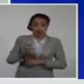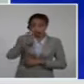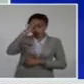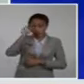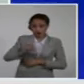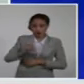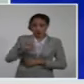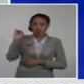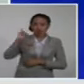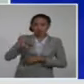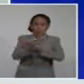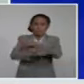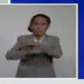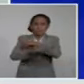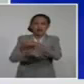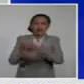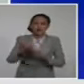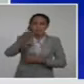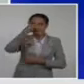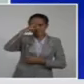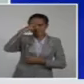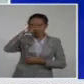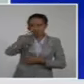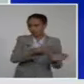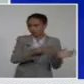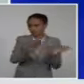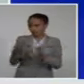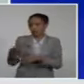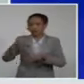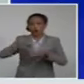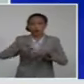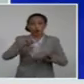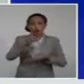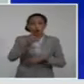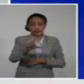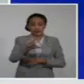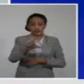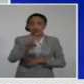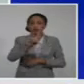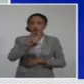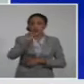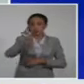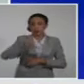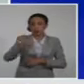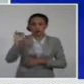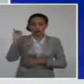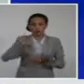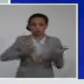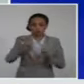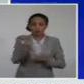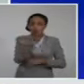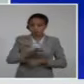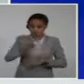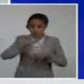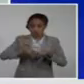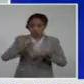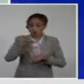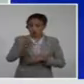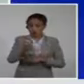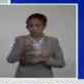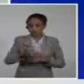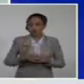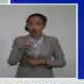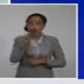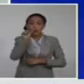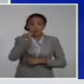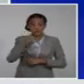México. En el caso de Holguín se diagnostican 2 casos importados del municipio Cabecera, un viajero